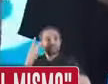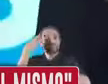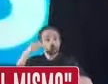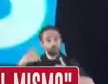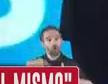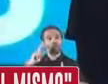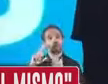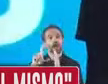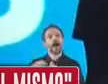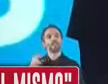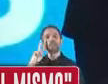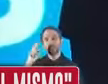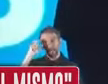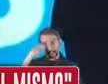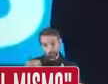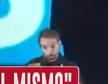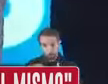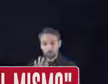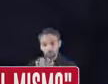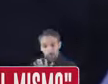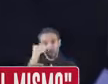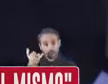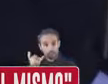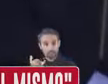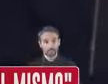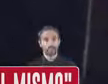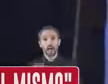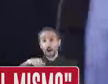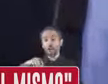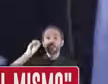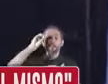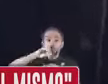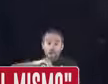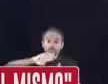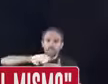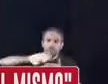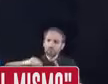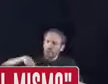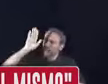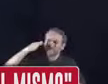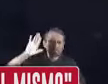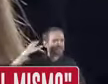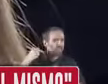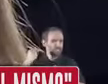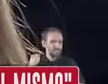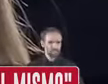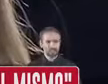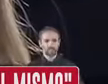gestión sabíamos mucho más y mucho más